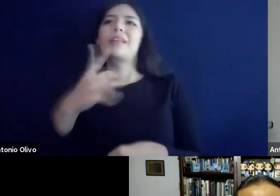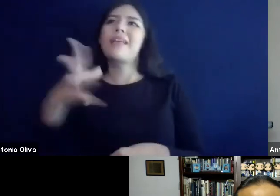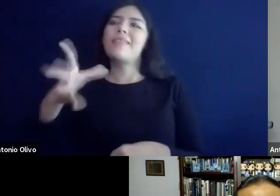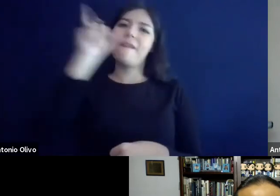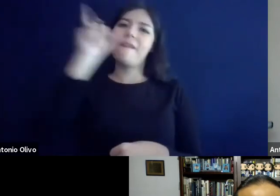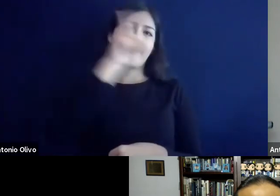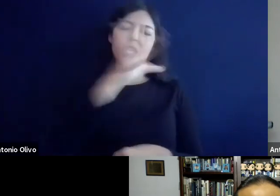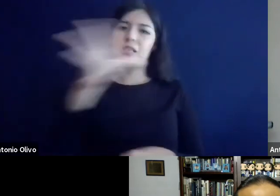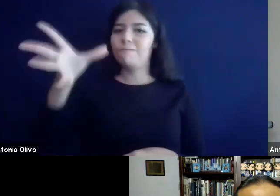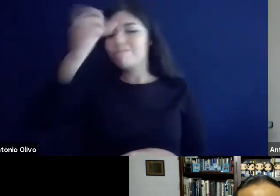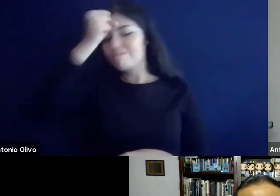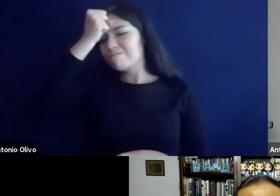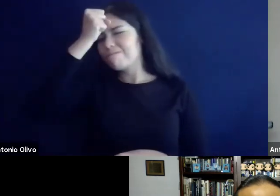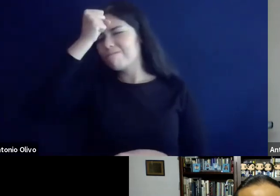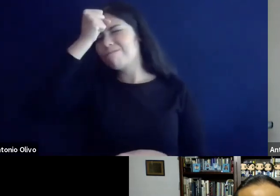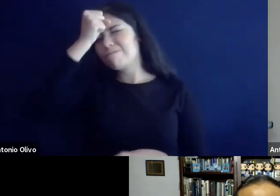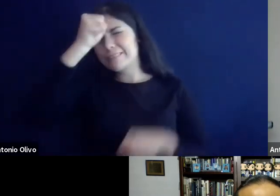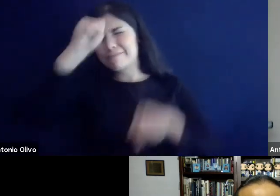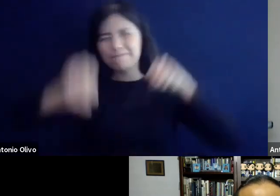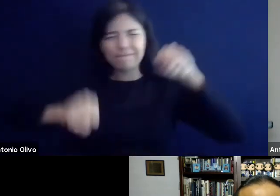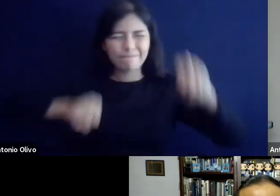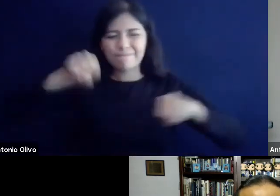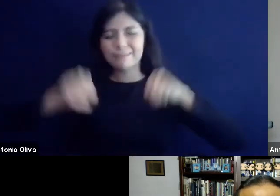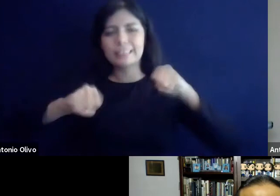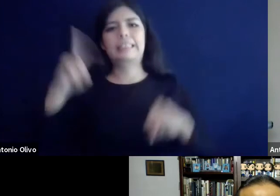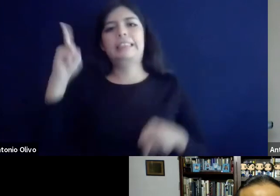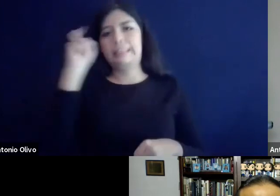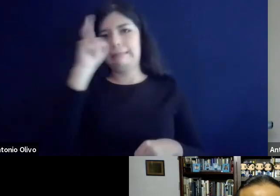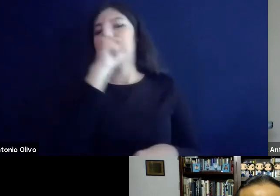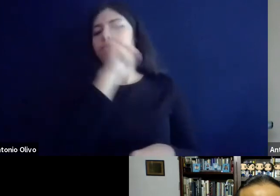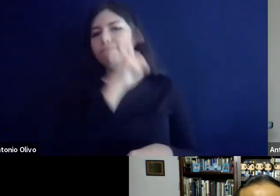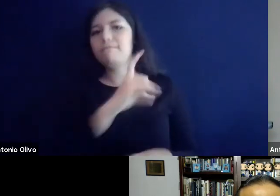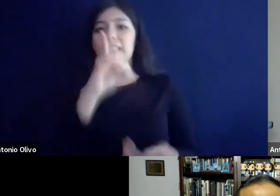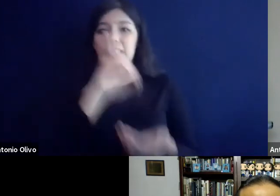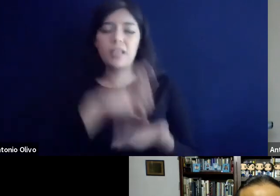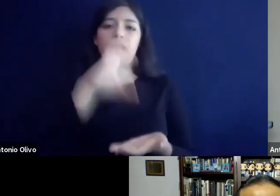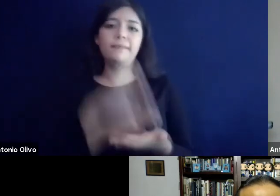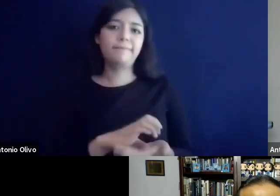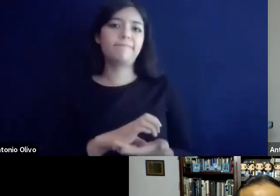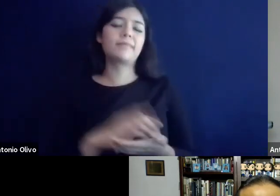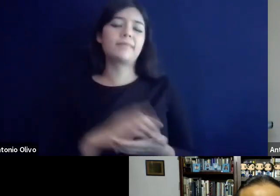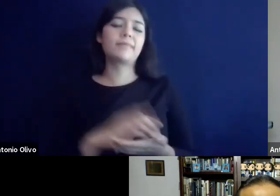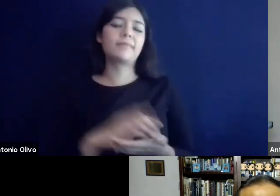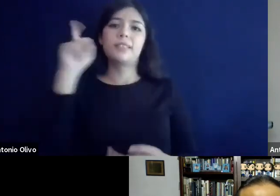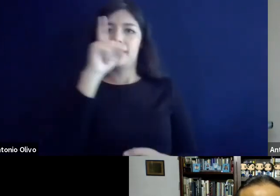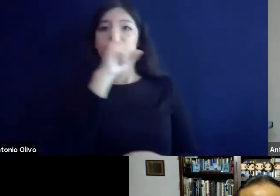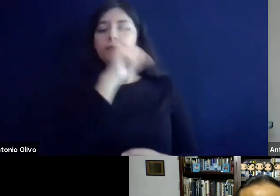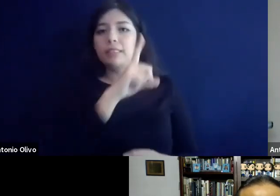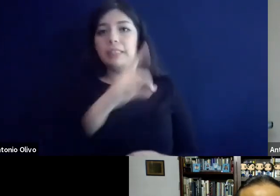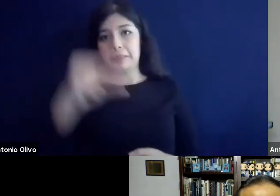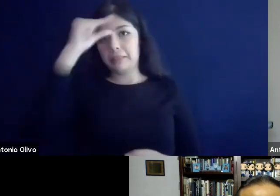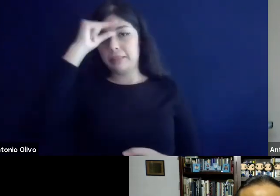es un proceso fuerte. O sea, más cuando tienes una discapacidad neurológica,